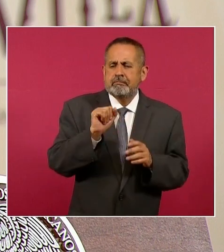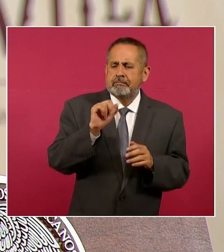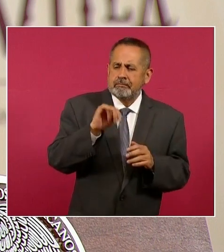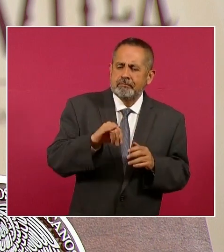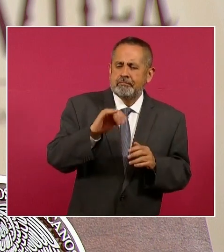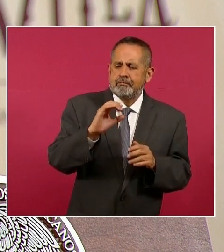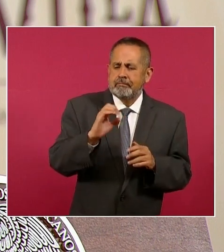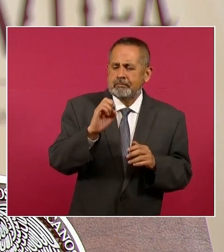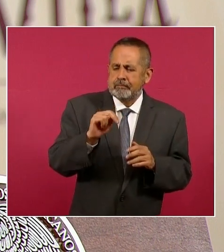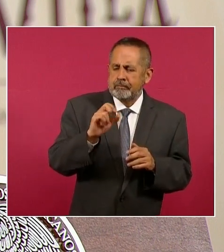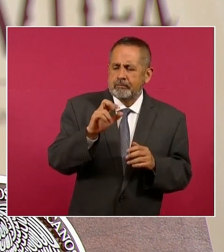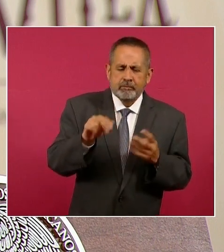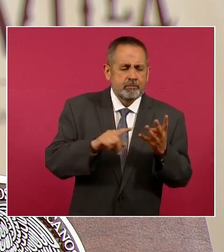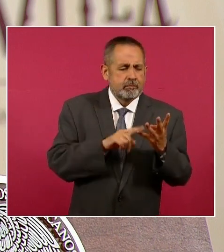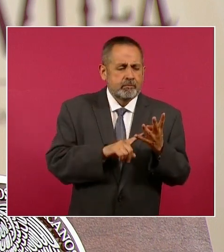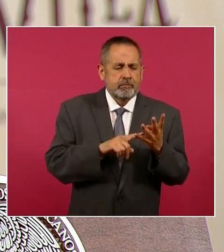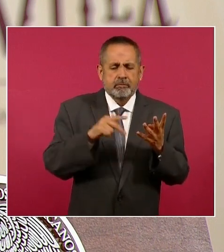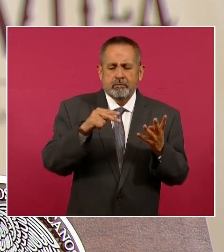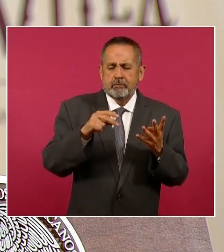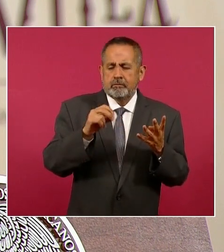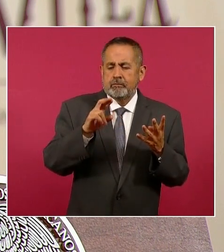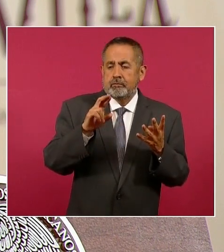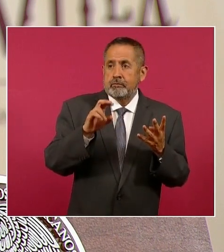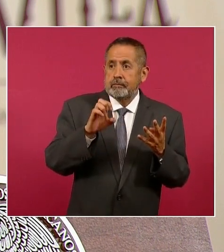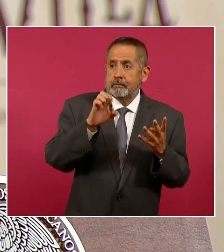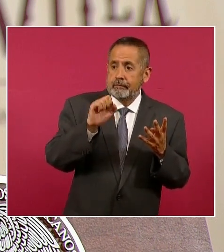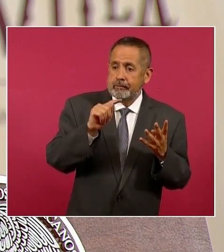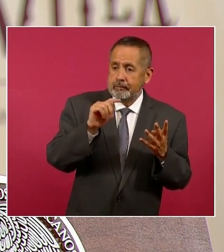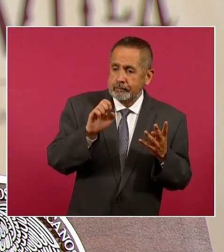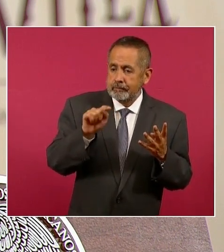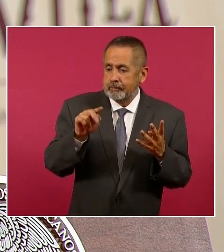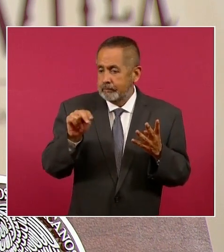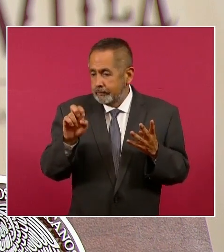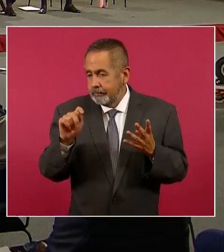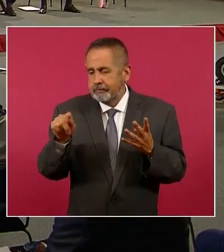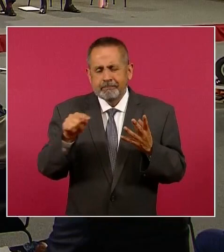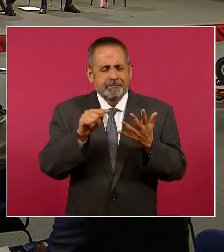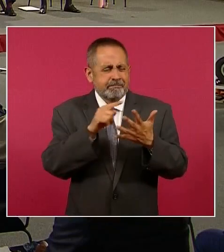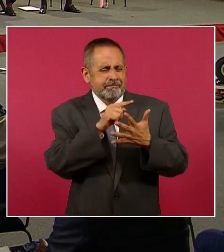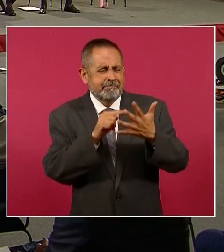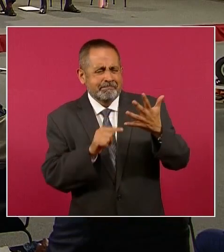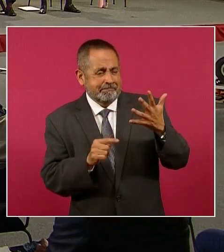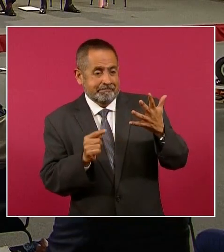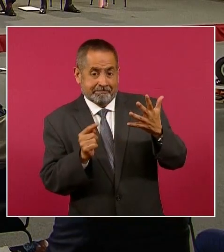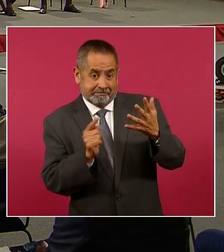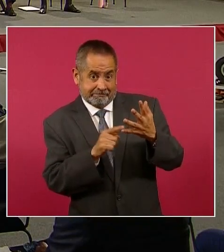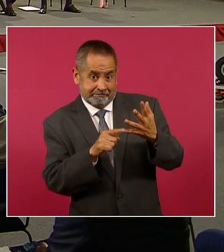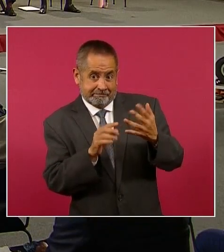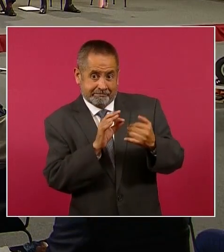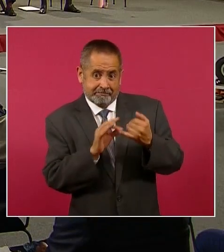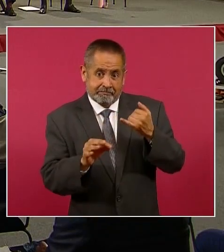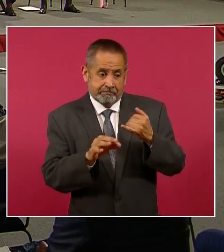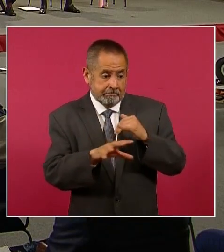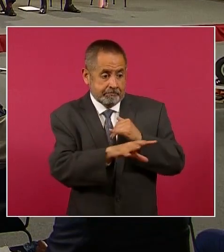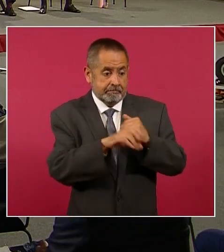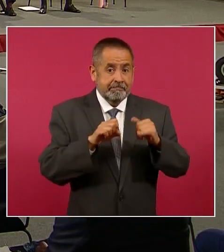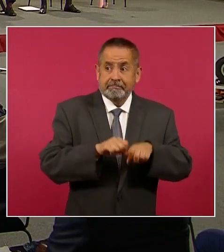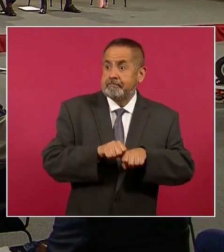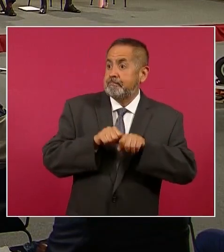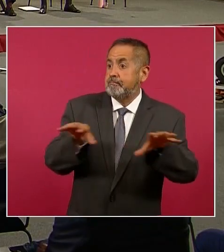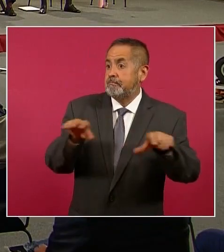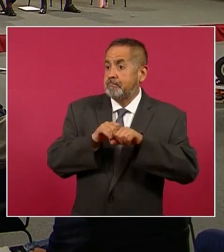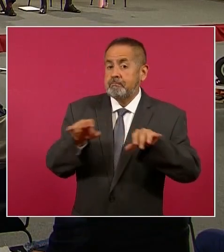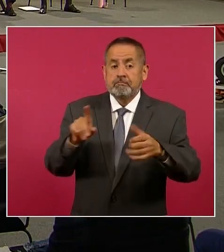Noroeste, Net.net y Punto por Punto. Este último siendo la nota más retomada por usuarios y cuentas